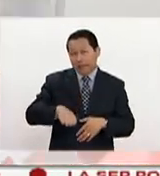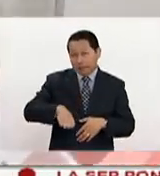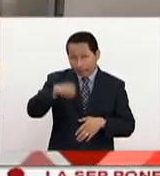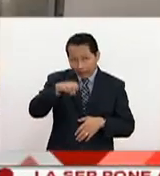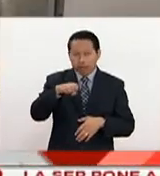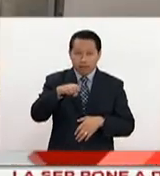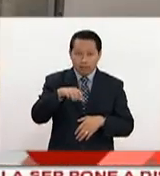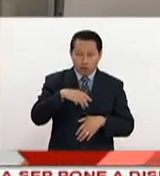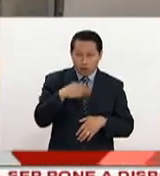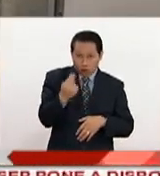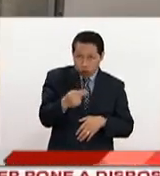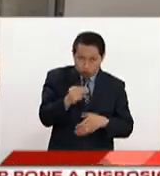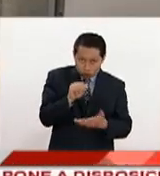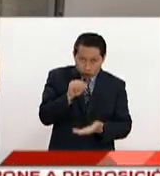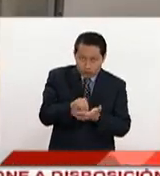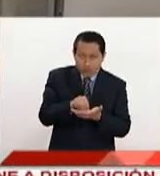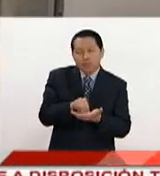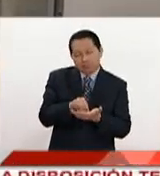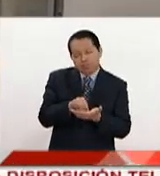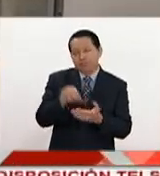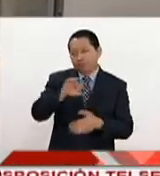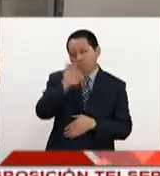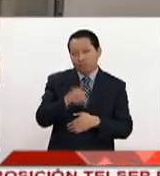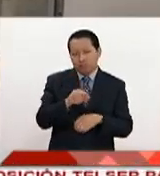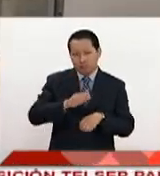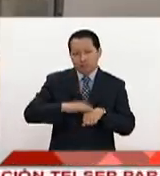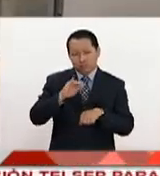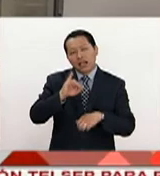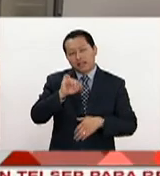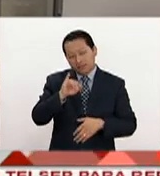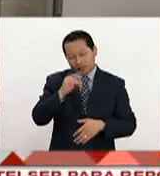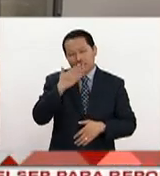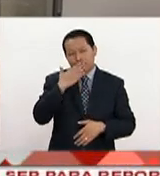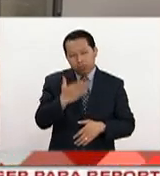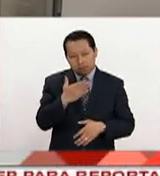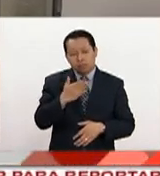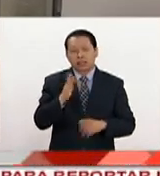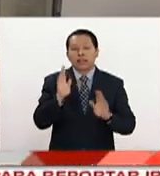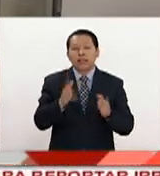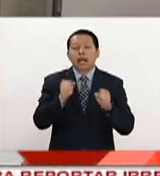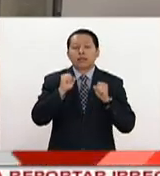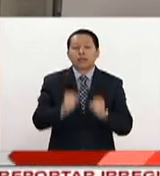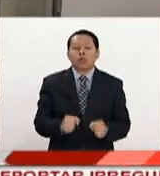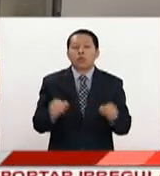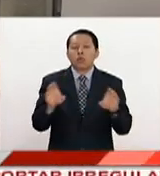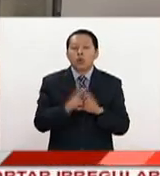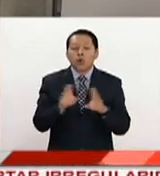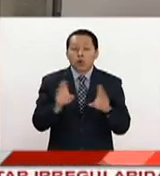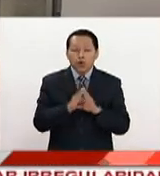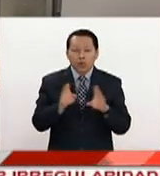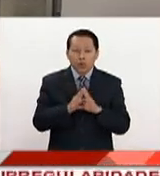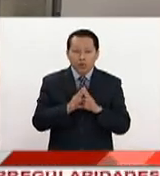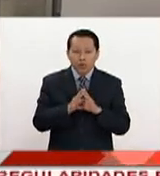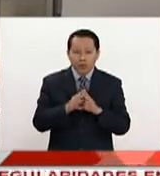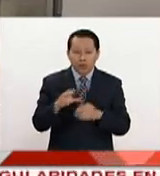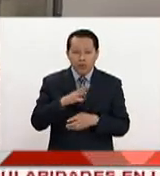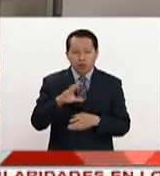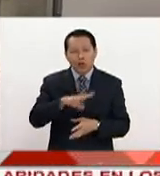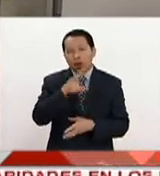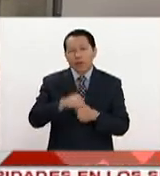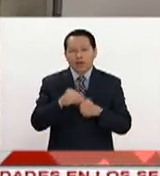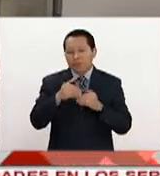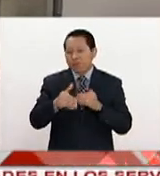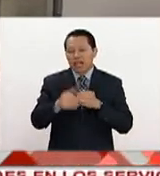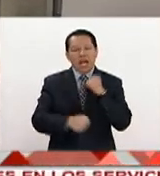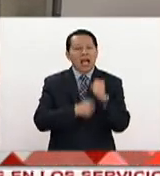su nombre. Y pues sí es algo. Y ya está uno segura de que ya todo el año va a